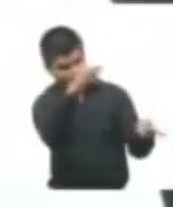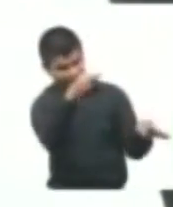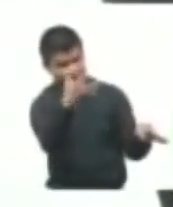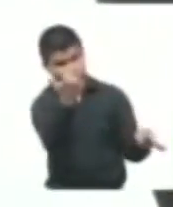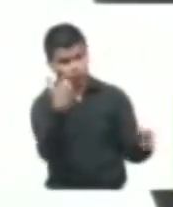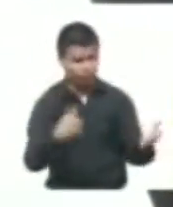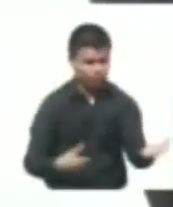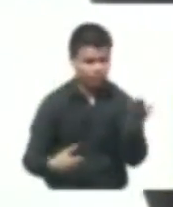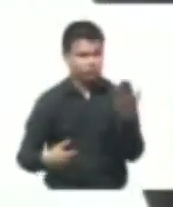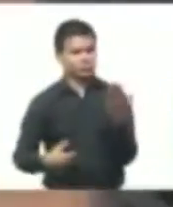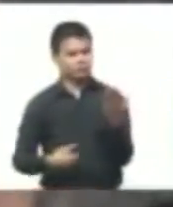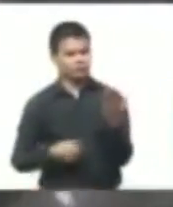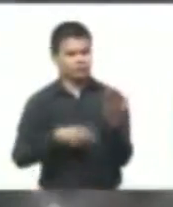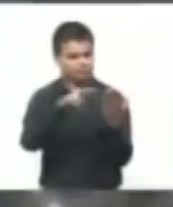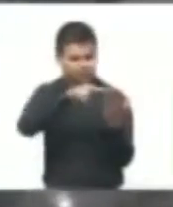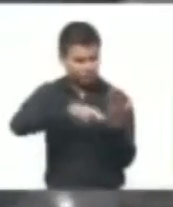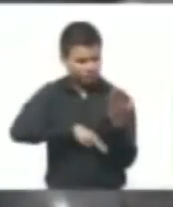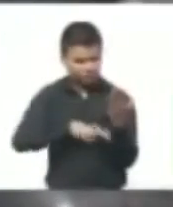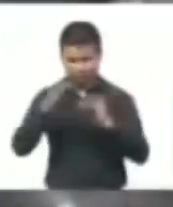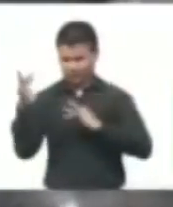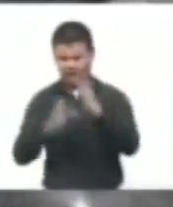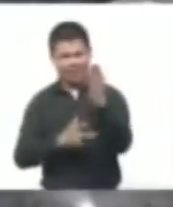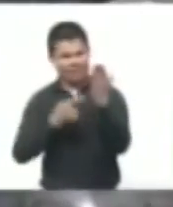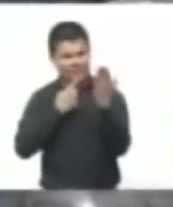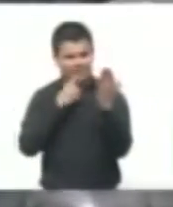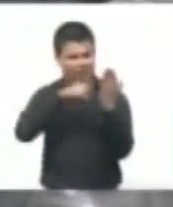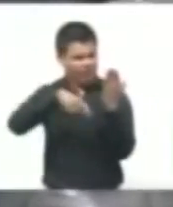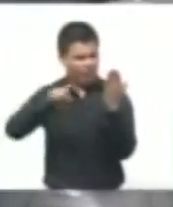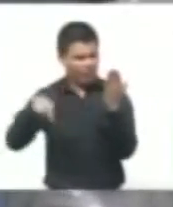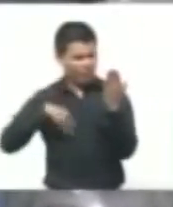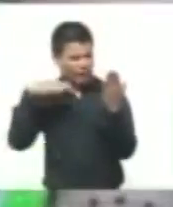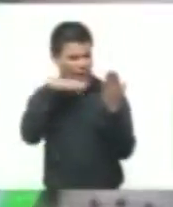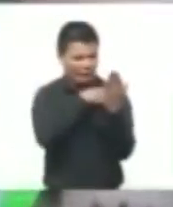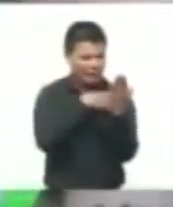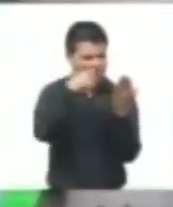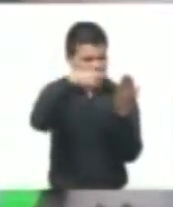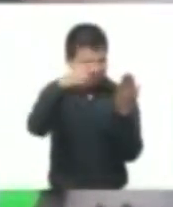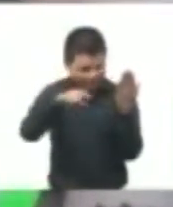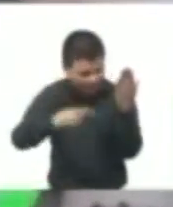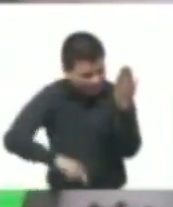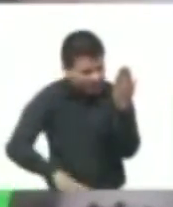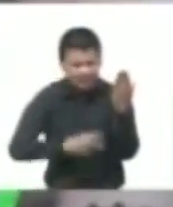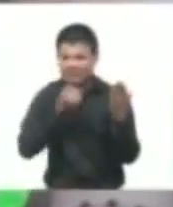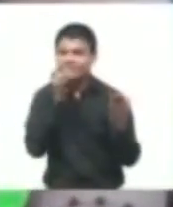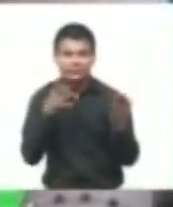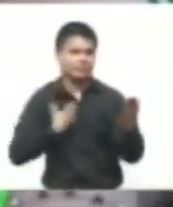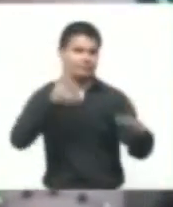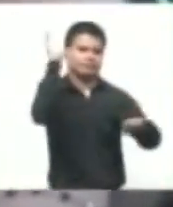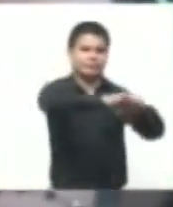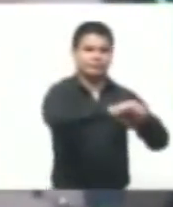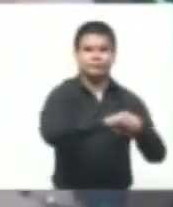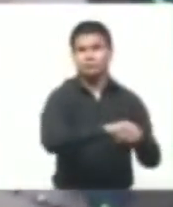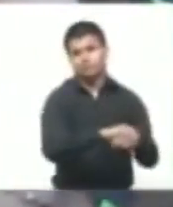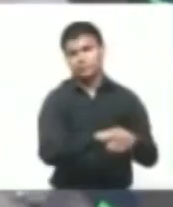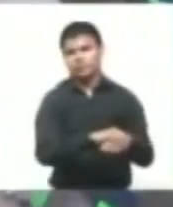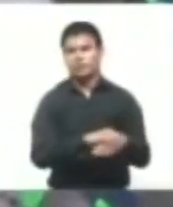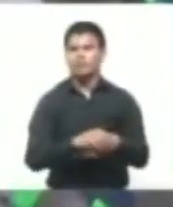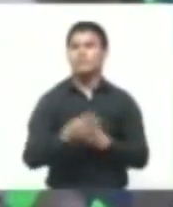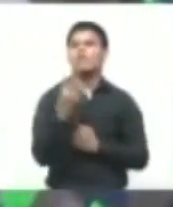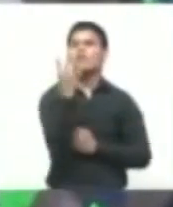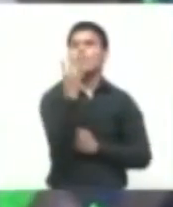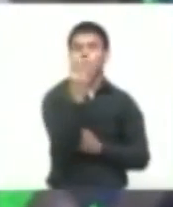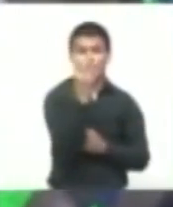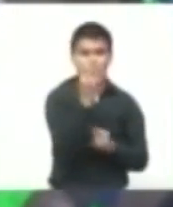estos automotores, algunos presentaban adulteración en sus identificaciones. 4 vehículos inmovilizados, de igual